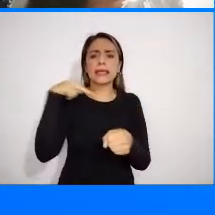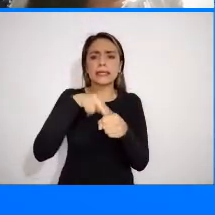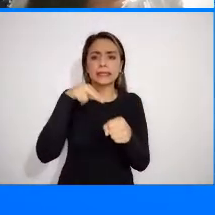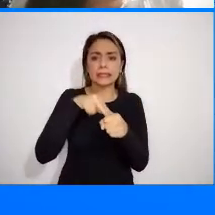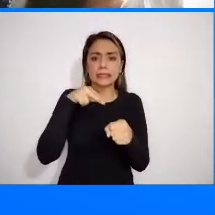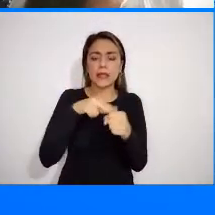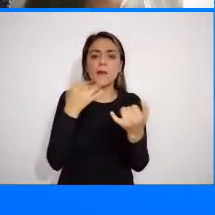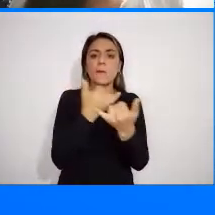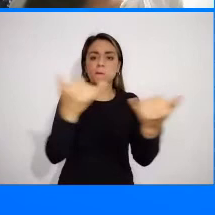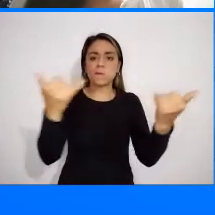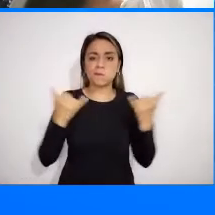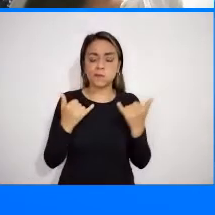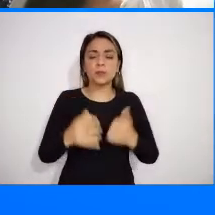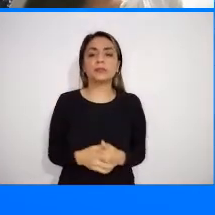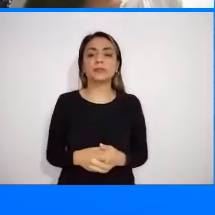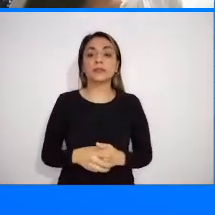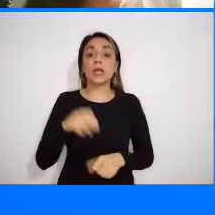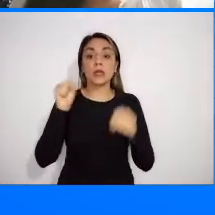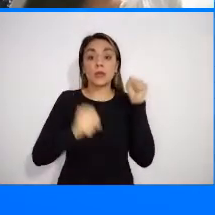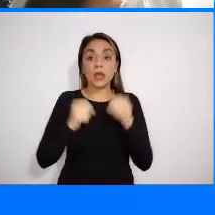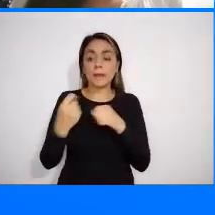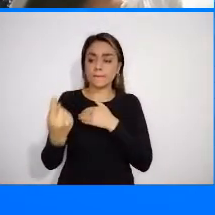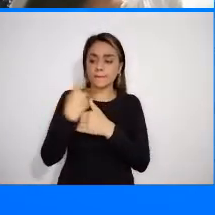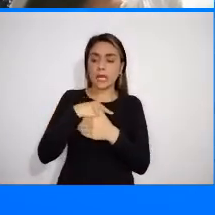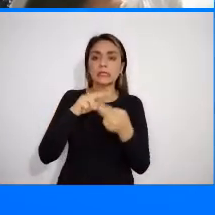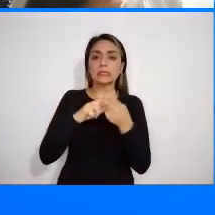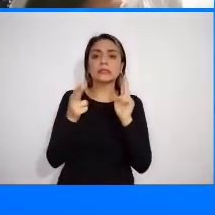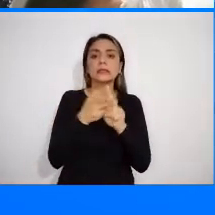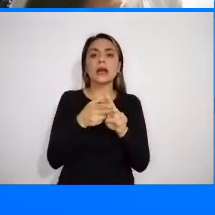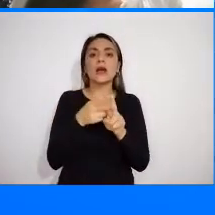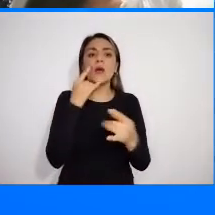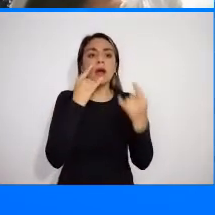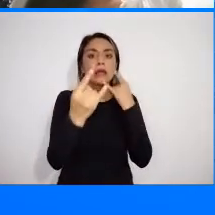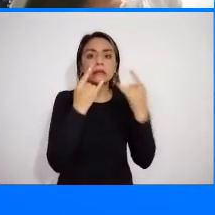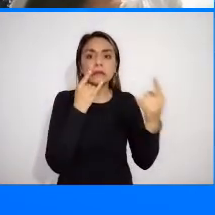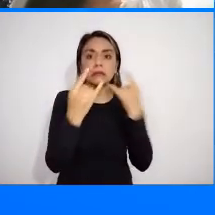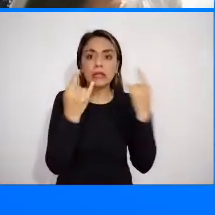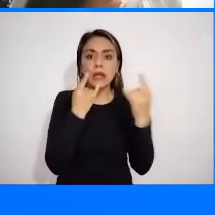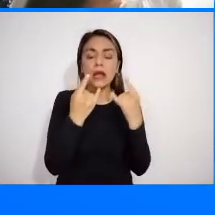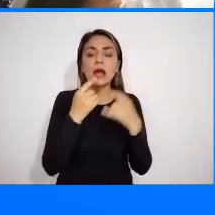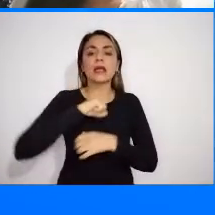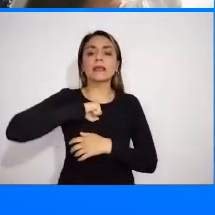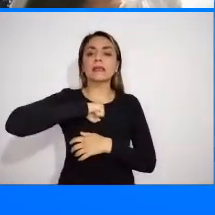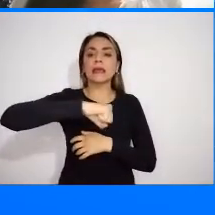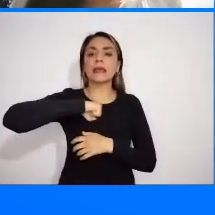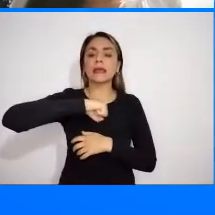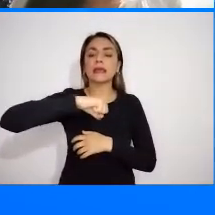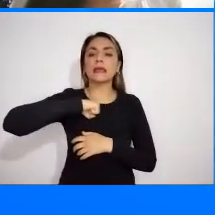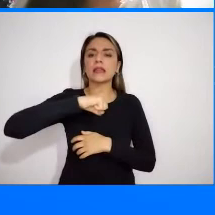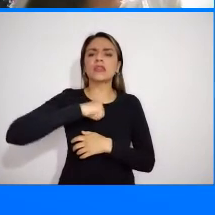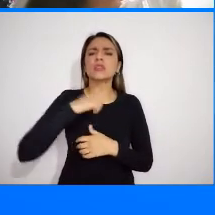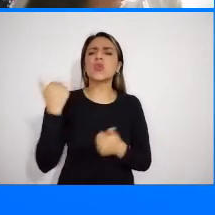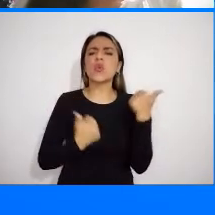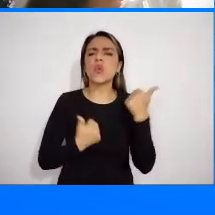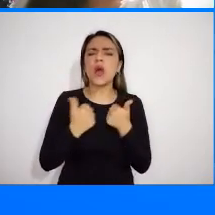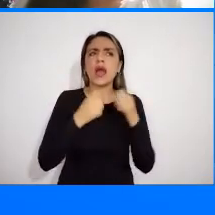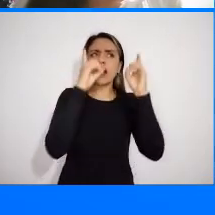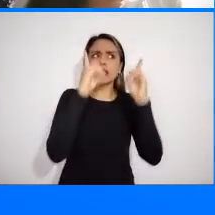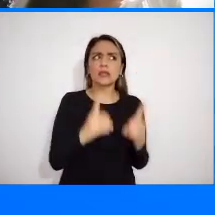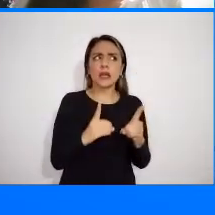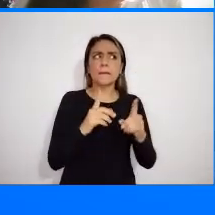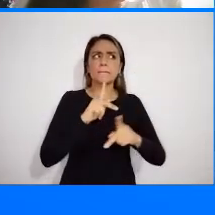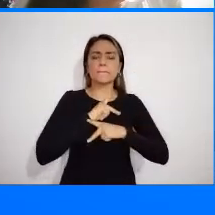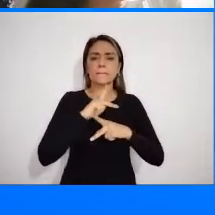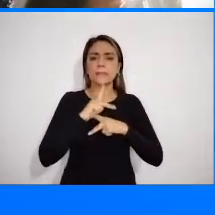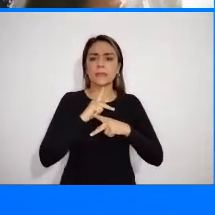tribales. Y pues establece que los pueblos interesados deberán tener el derecho de decidir sus